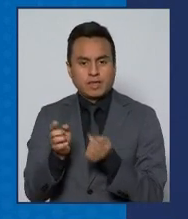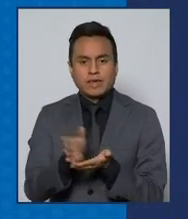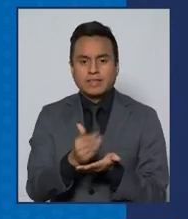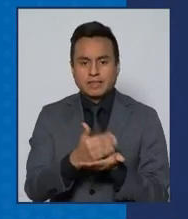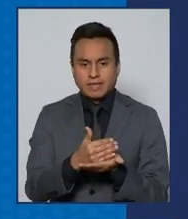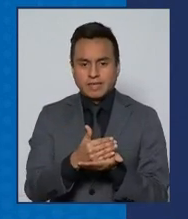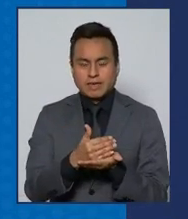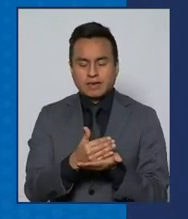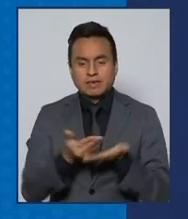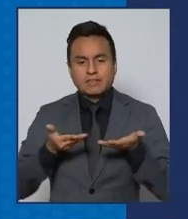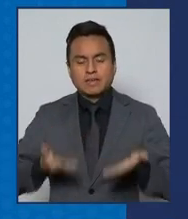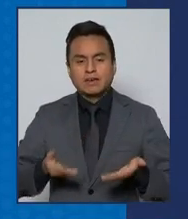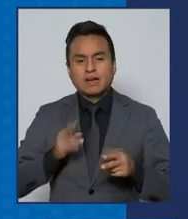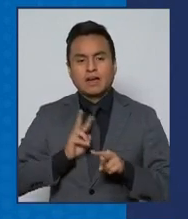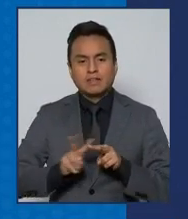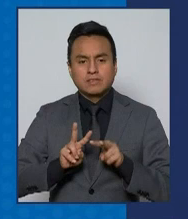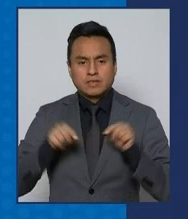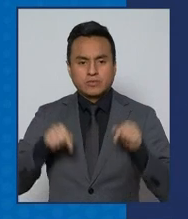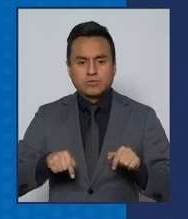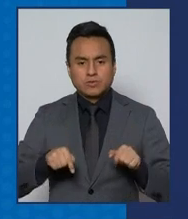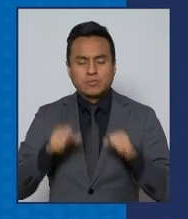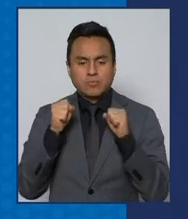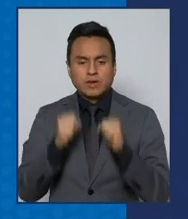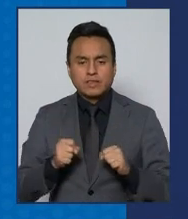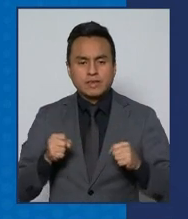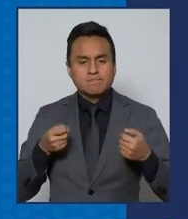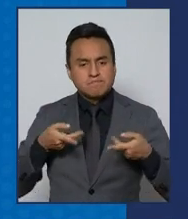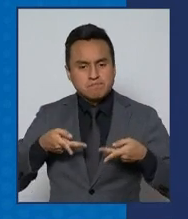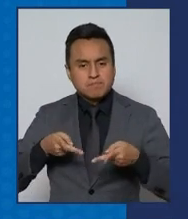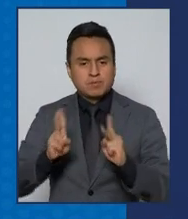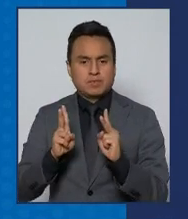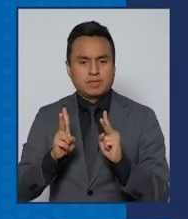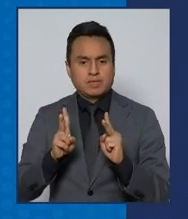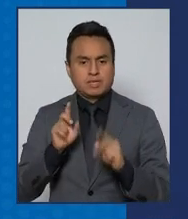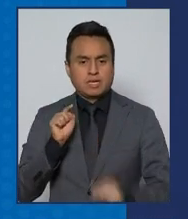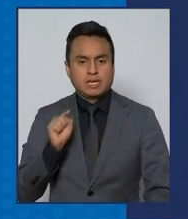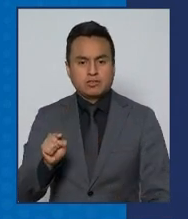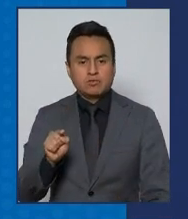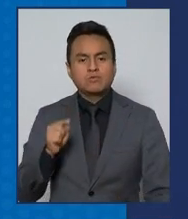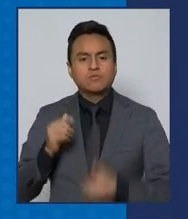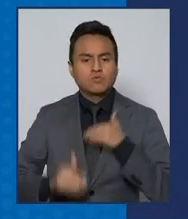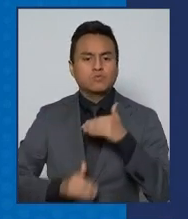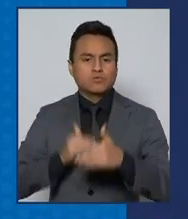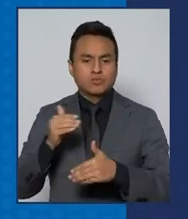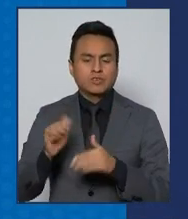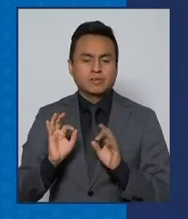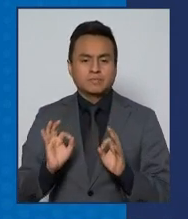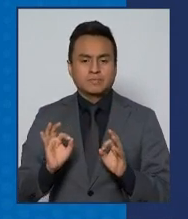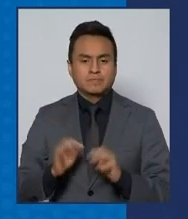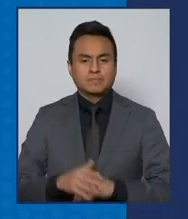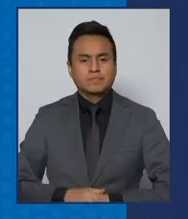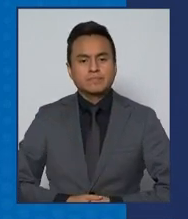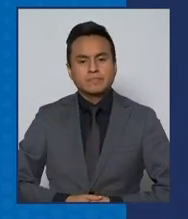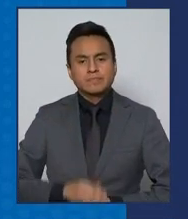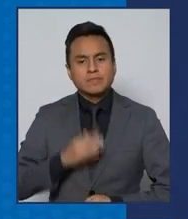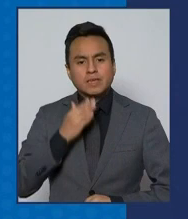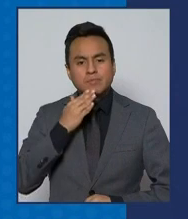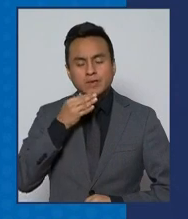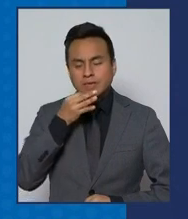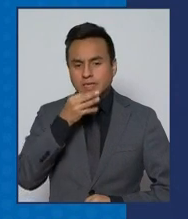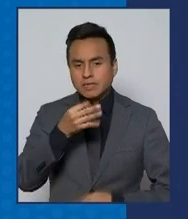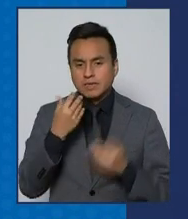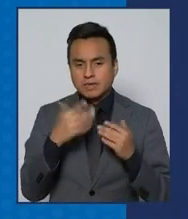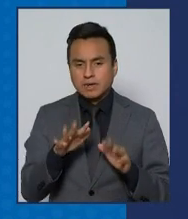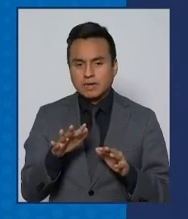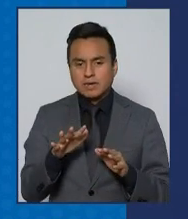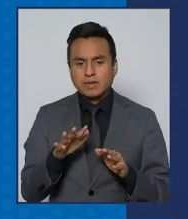estrategia están haciendo para permitir que esto funcione. Y ya mencioné